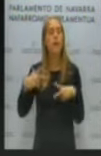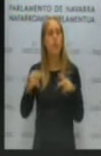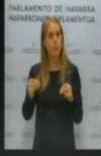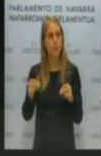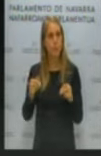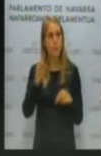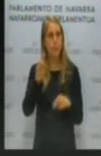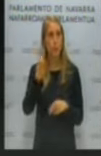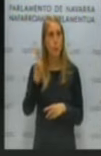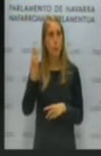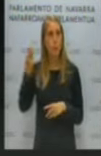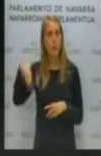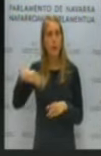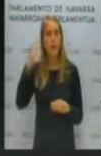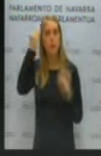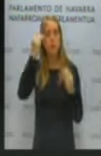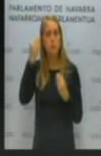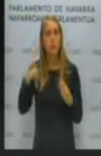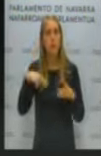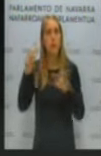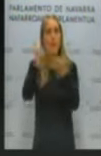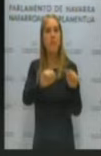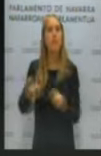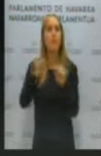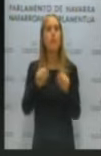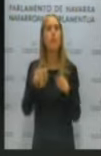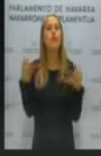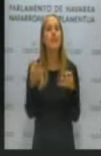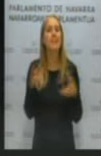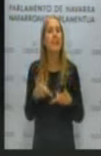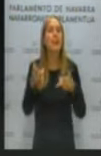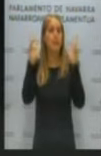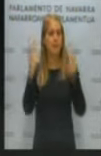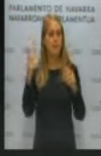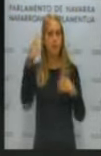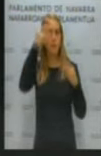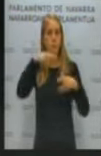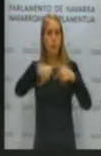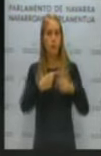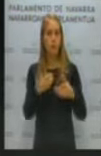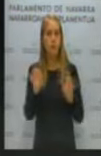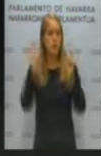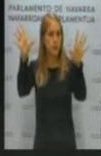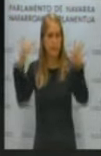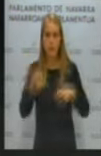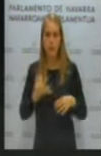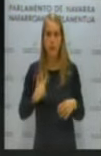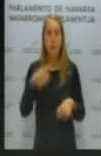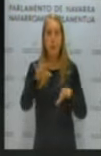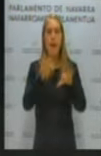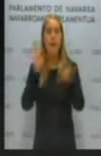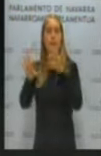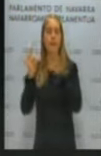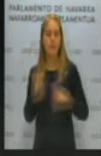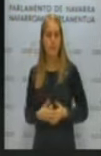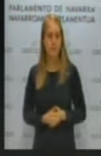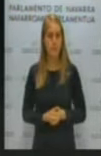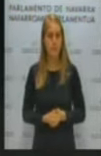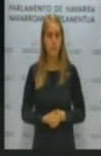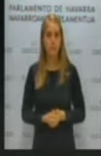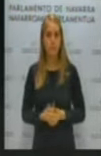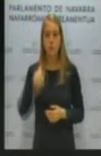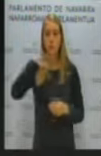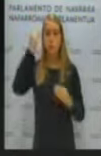Desde UPN nosotros vamos a seguir defendiendo la libertad. Creemos que las familias tienen que tener, bueno, pues libertad para poder elegir. Creemos que este es un